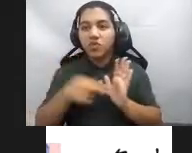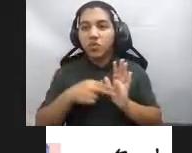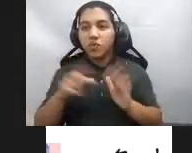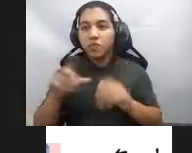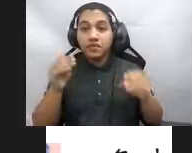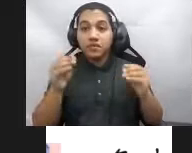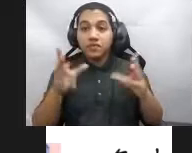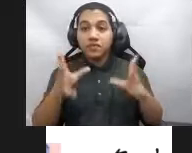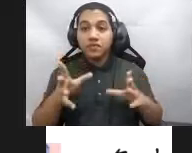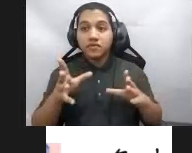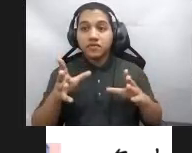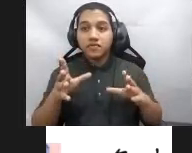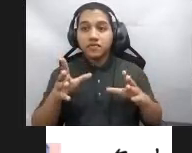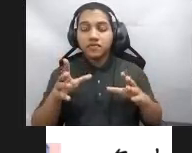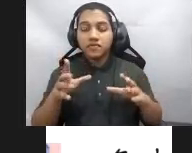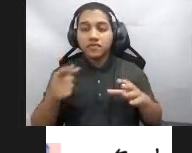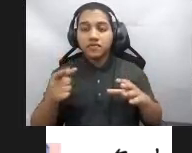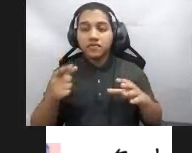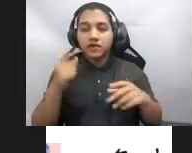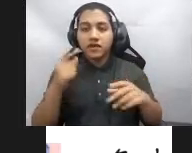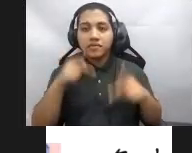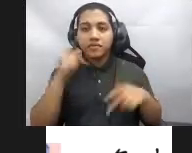embellecer los jardines de la fortaleza.